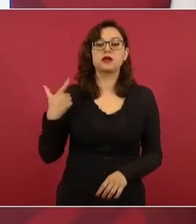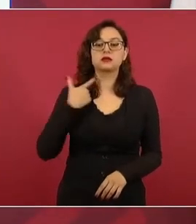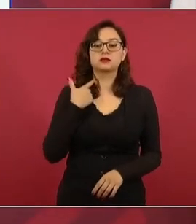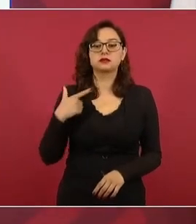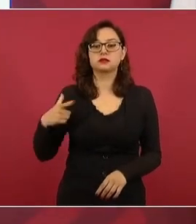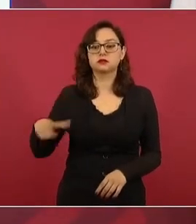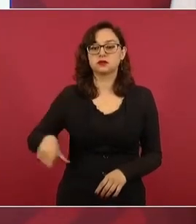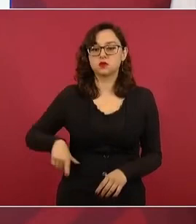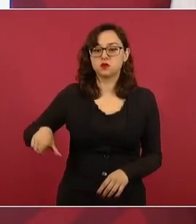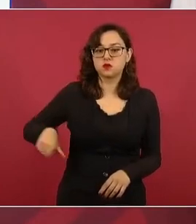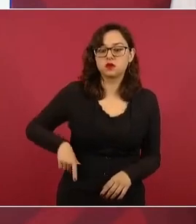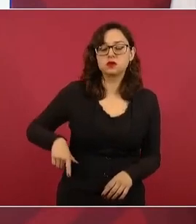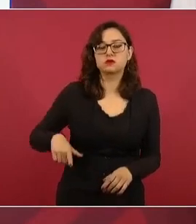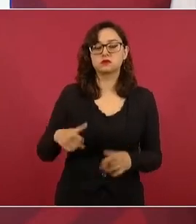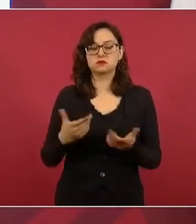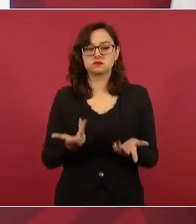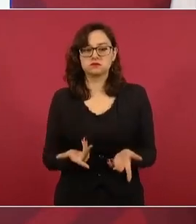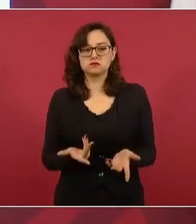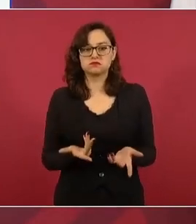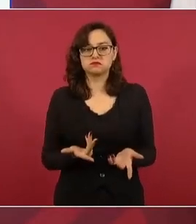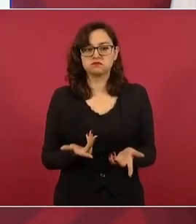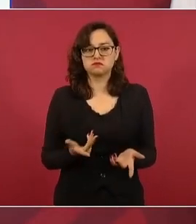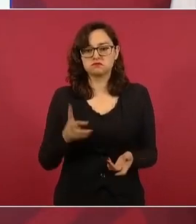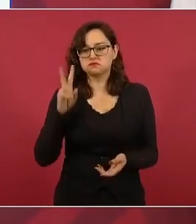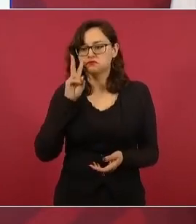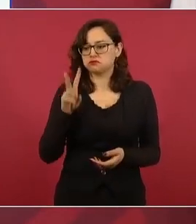era de la nación,